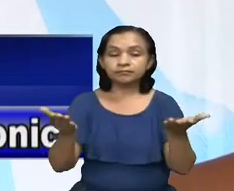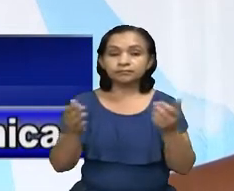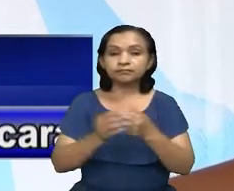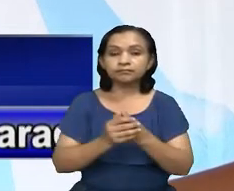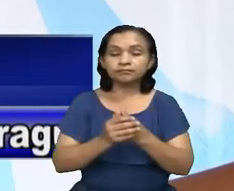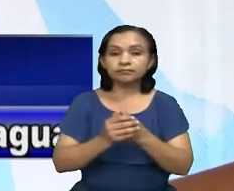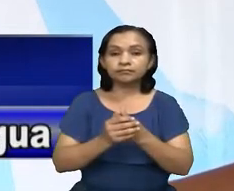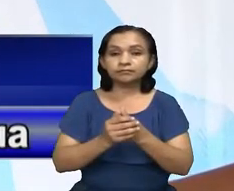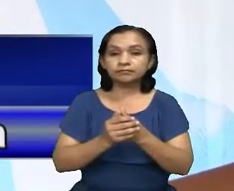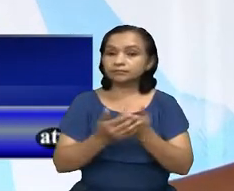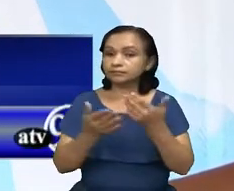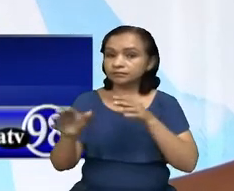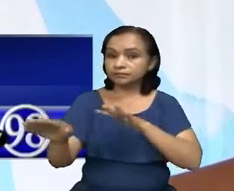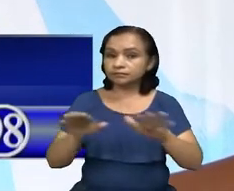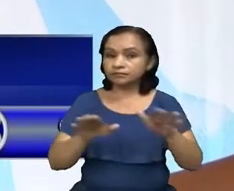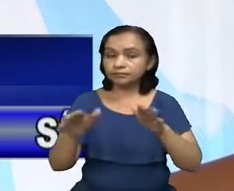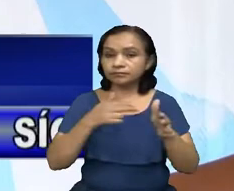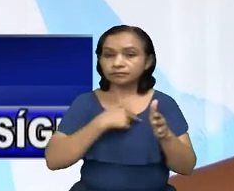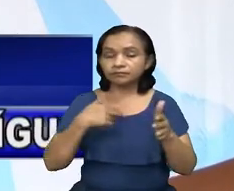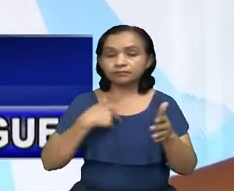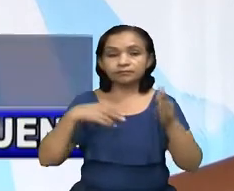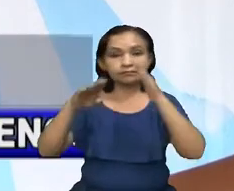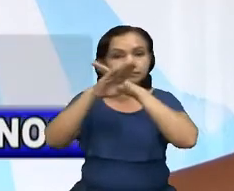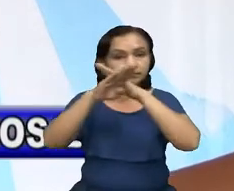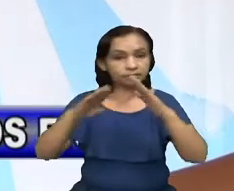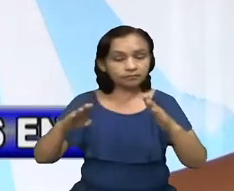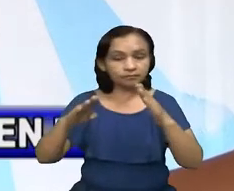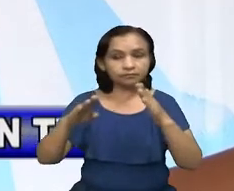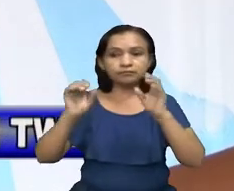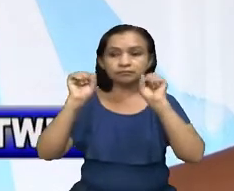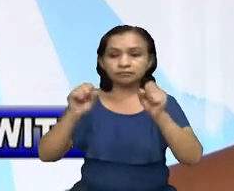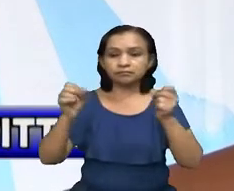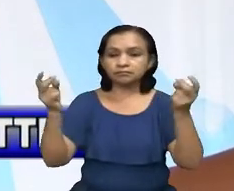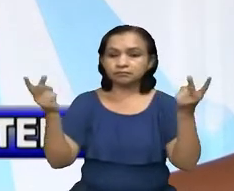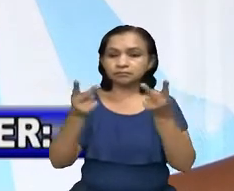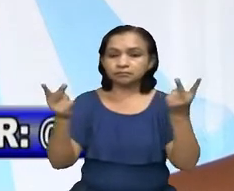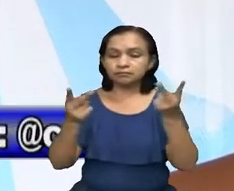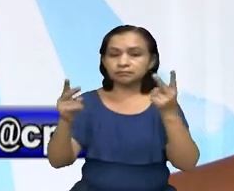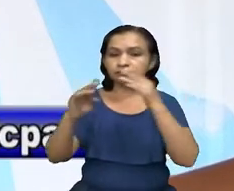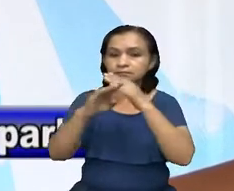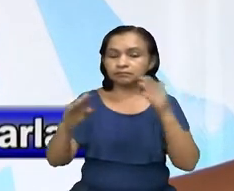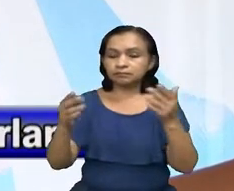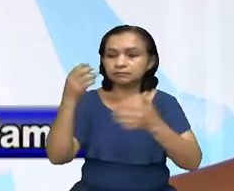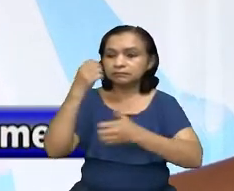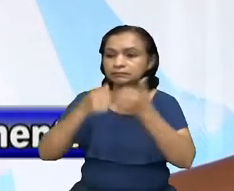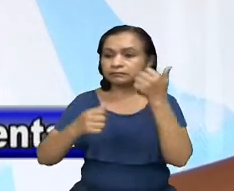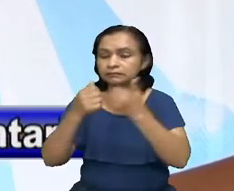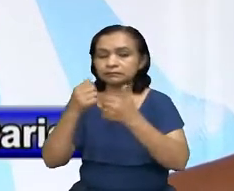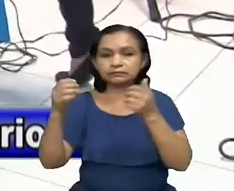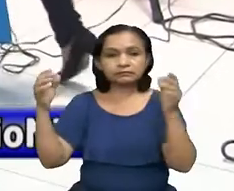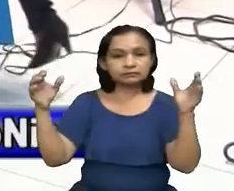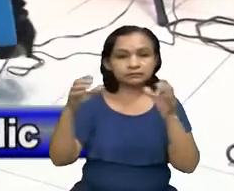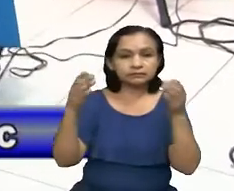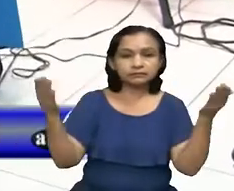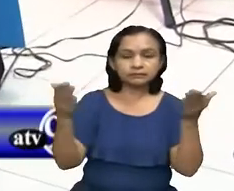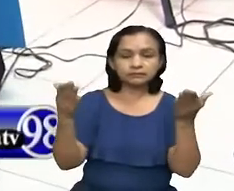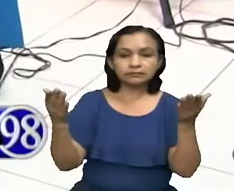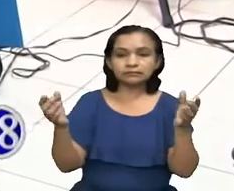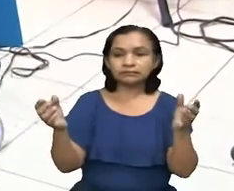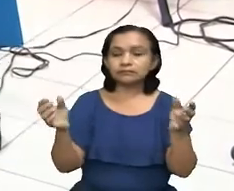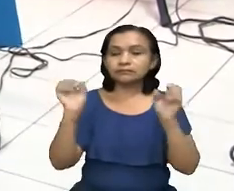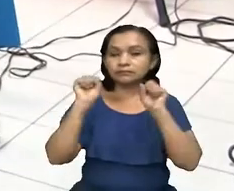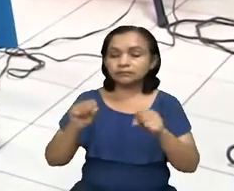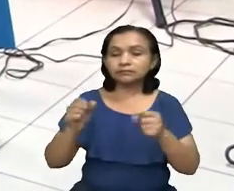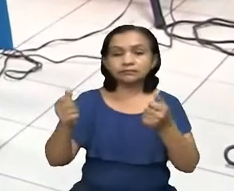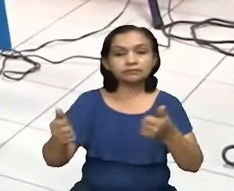que si no supiéramos qué es la paz, pues viviríamos en una situación de conflicto, discusiones, sin poder llegar